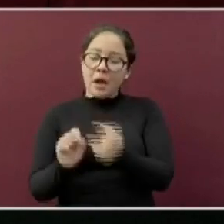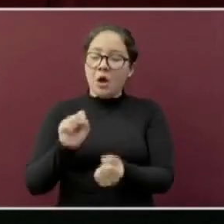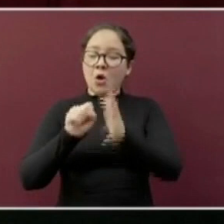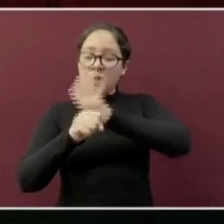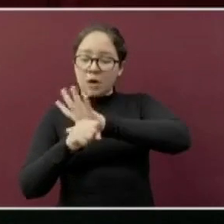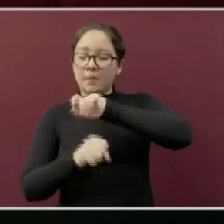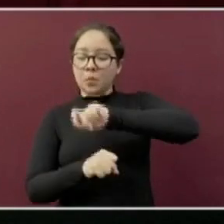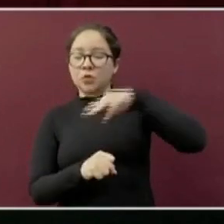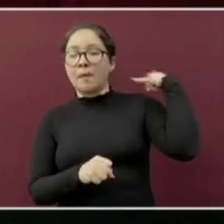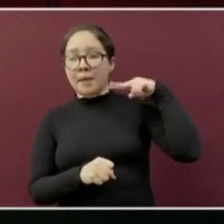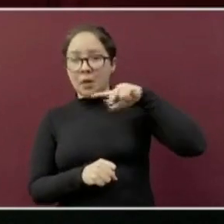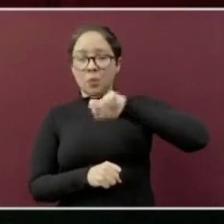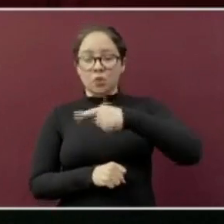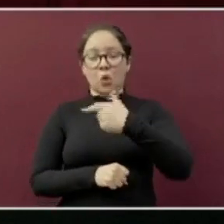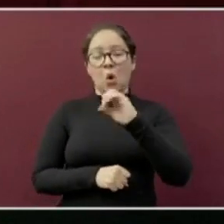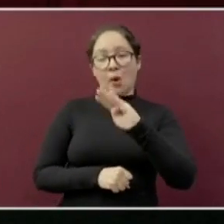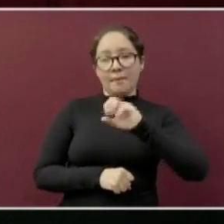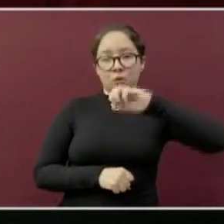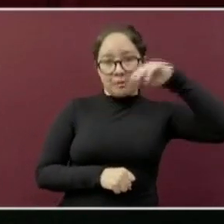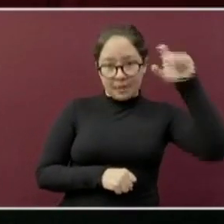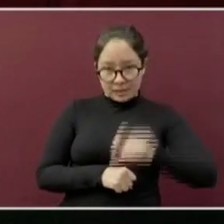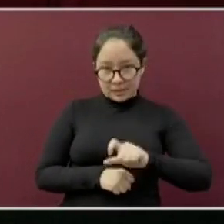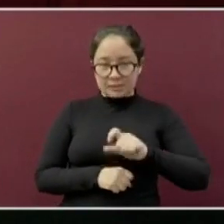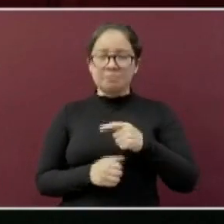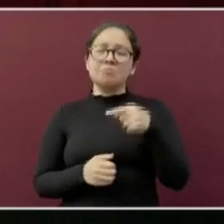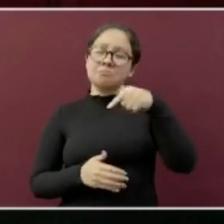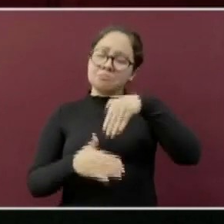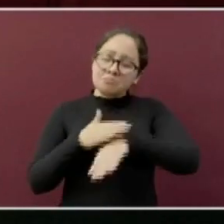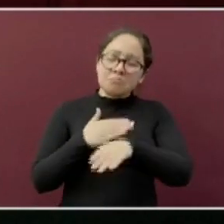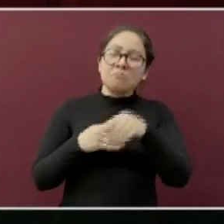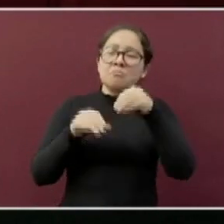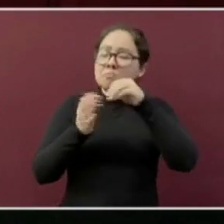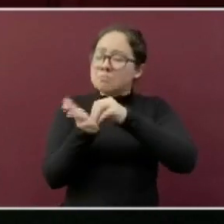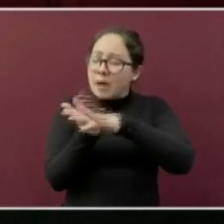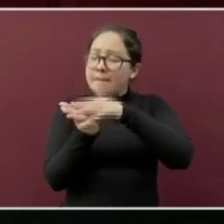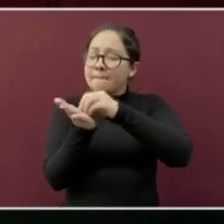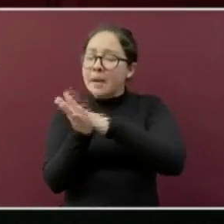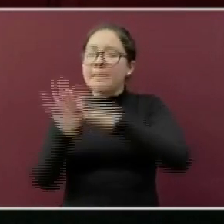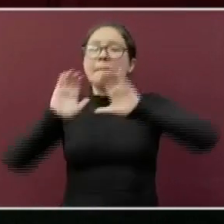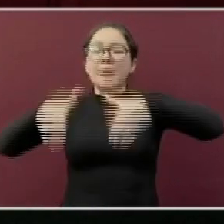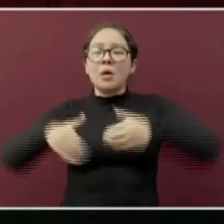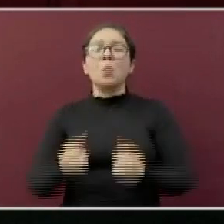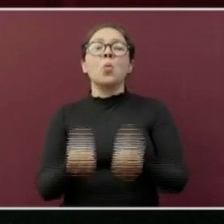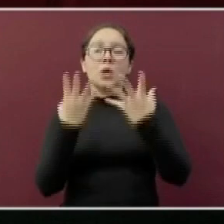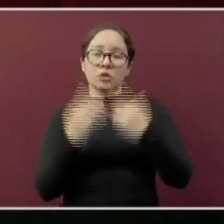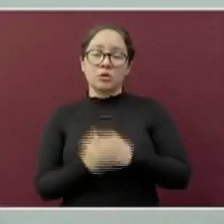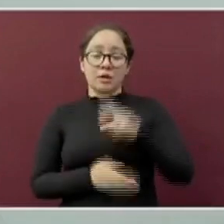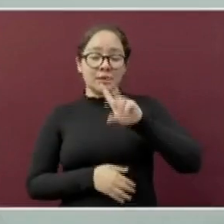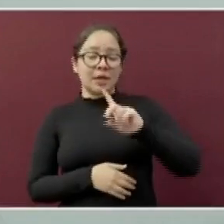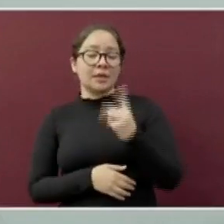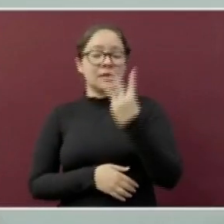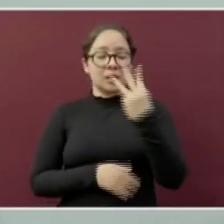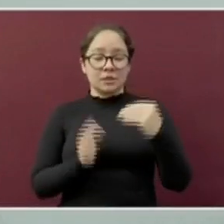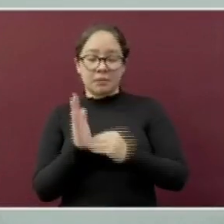.veracruz.gov.mx, se han registrado 33